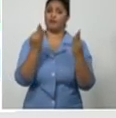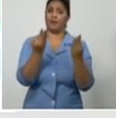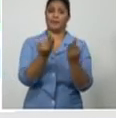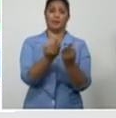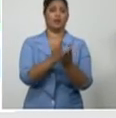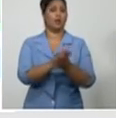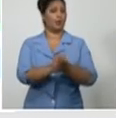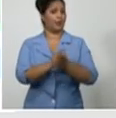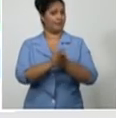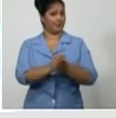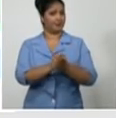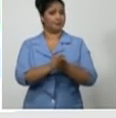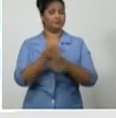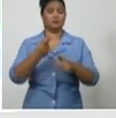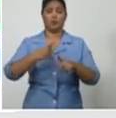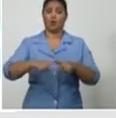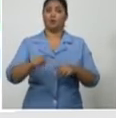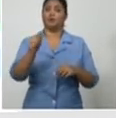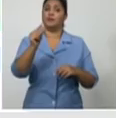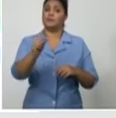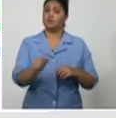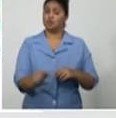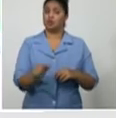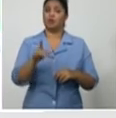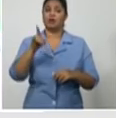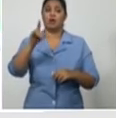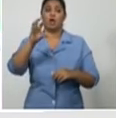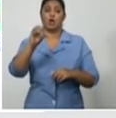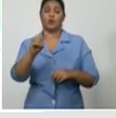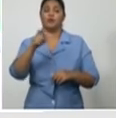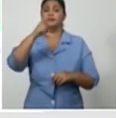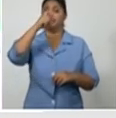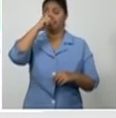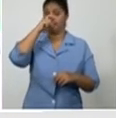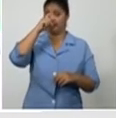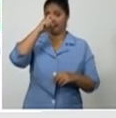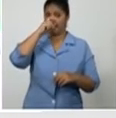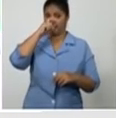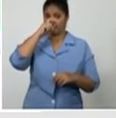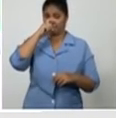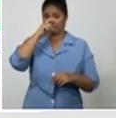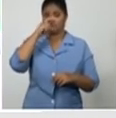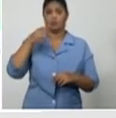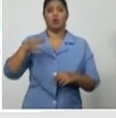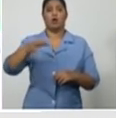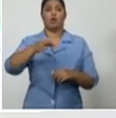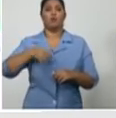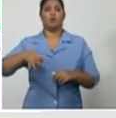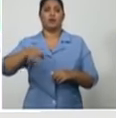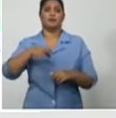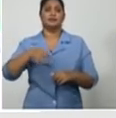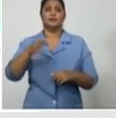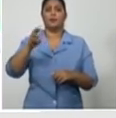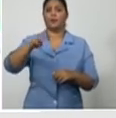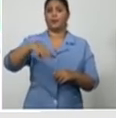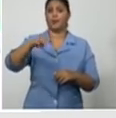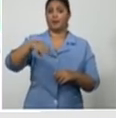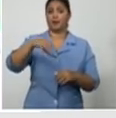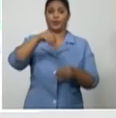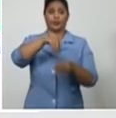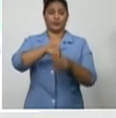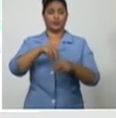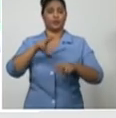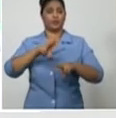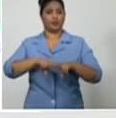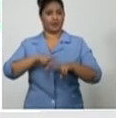Fallece un paciente de 90 años de edad, de aquí del municipio Marianao, en la provincia de La